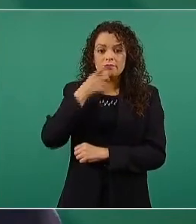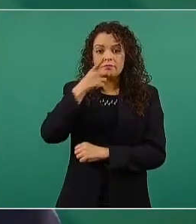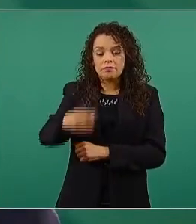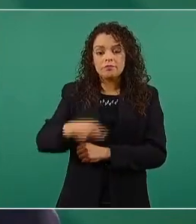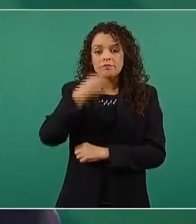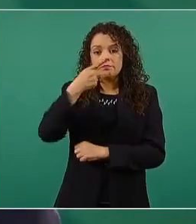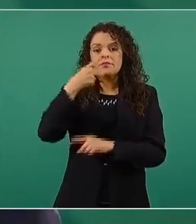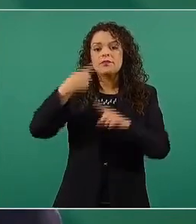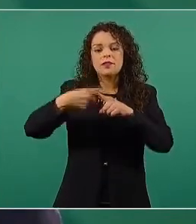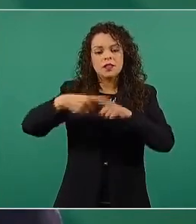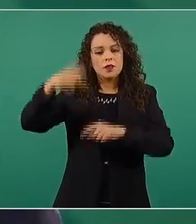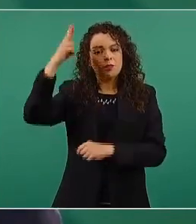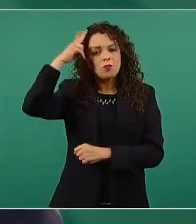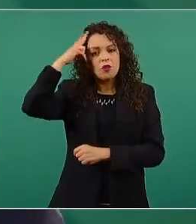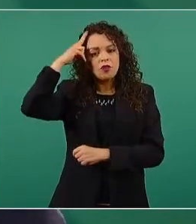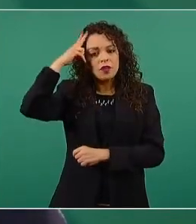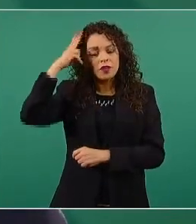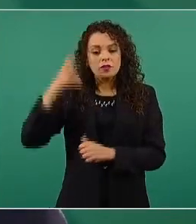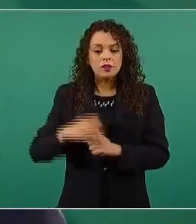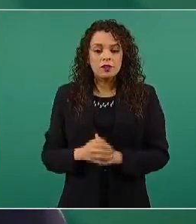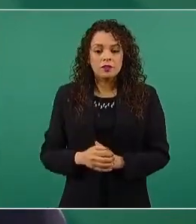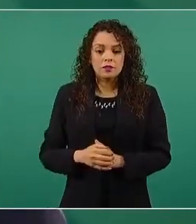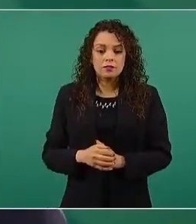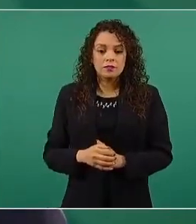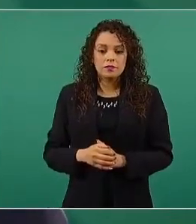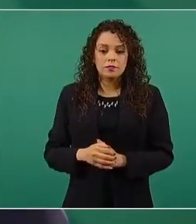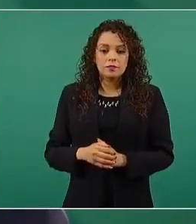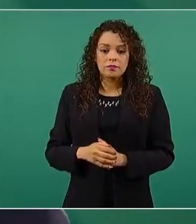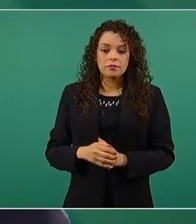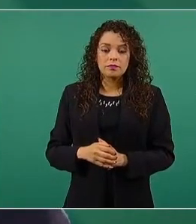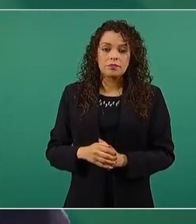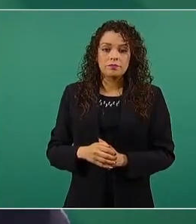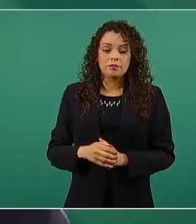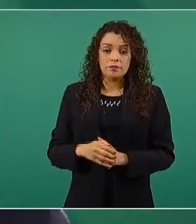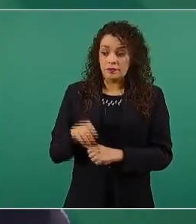Díaz, porque él